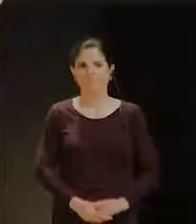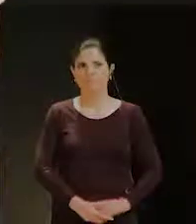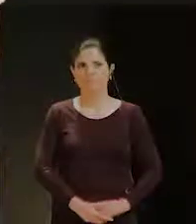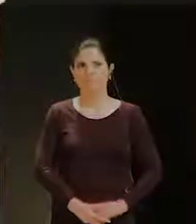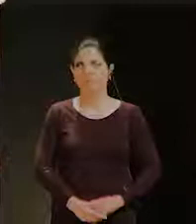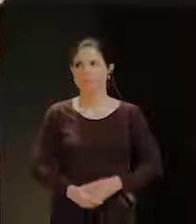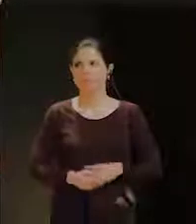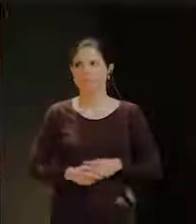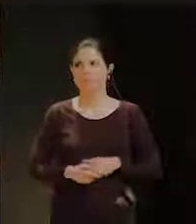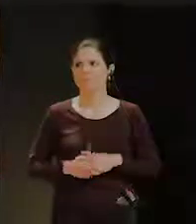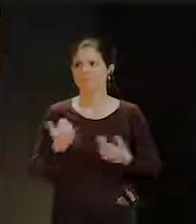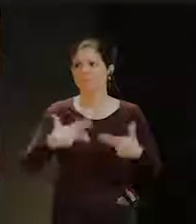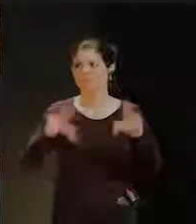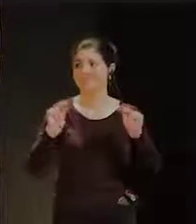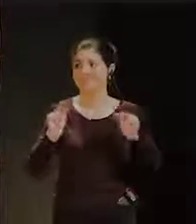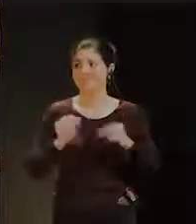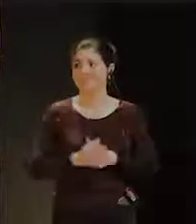Bueno, ya he terminado.